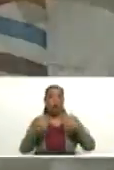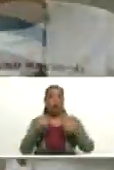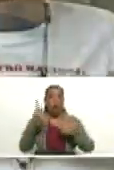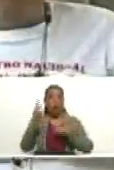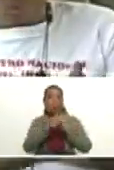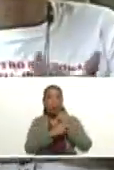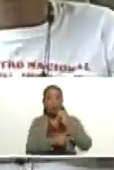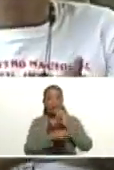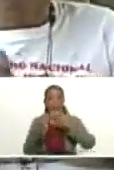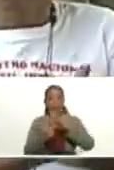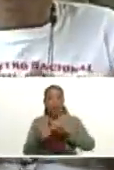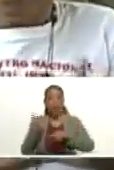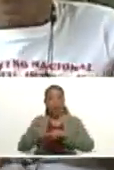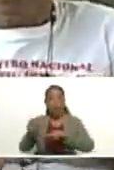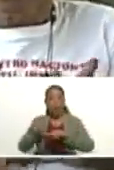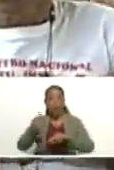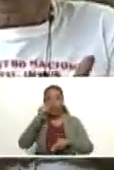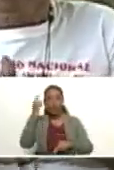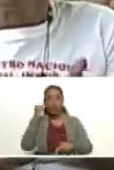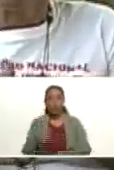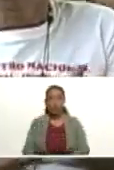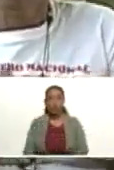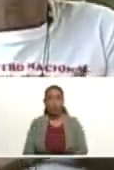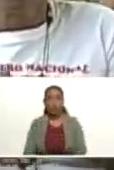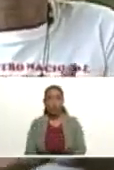los más pequeños.